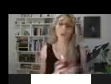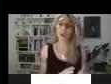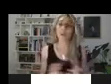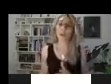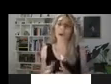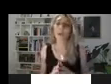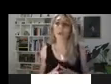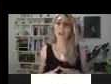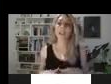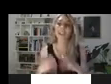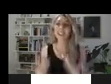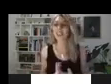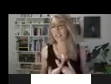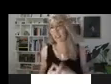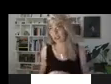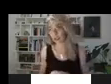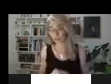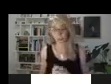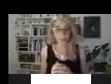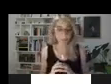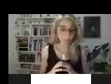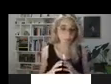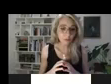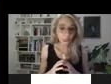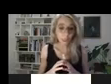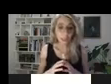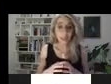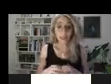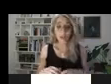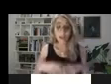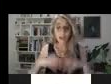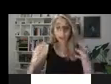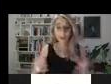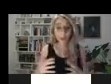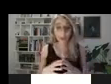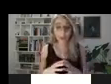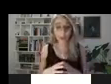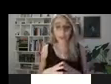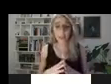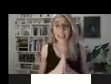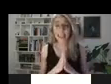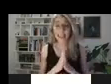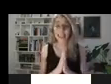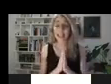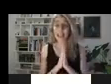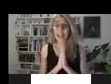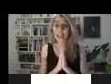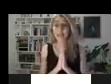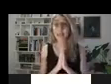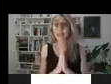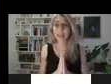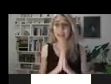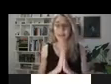total junto con la comisión correspondiente de esa transacción. las subastas de obra de arte en